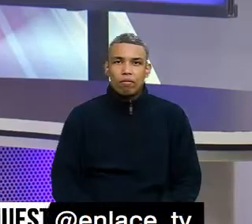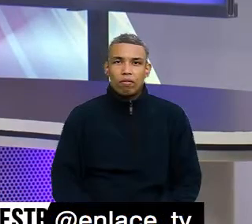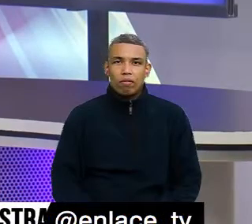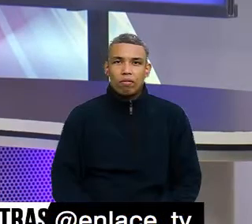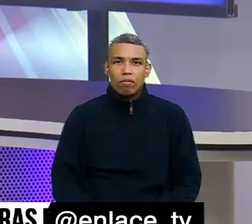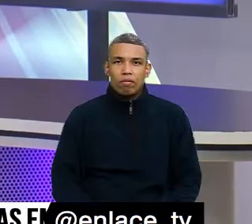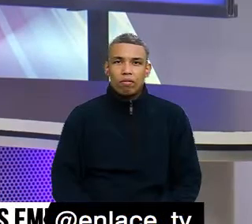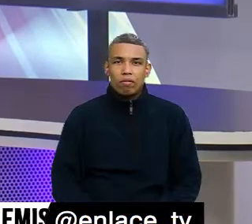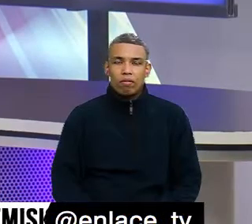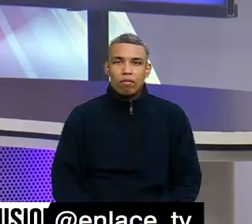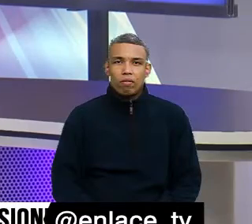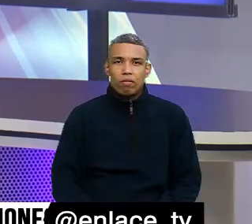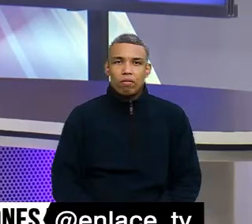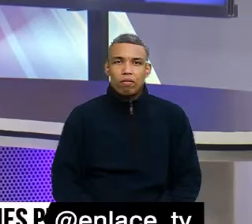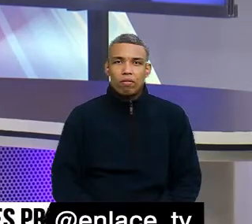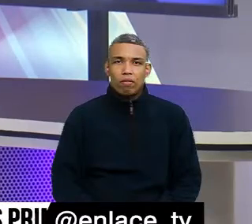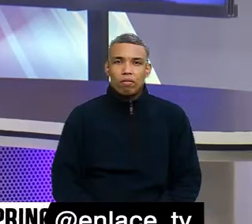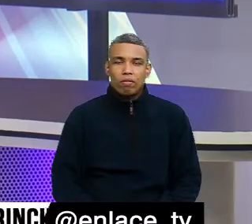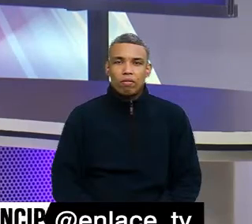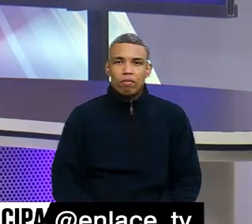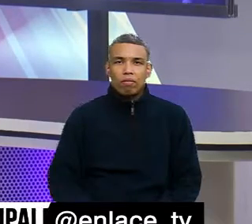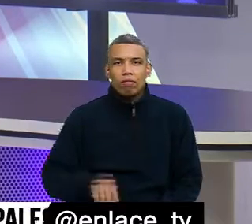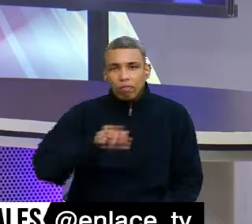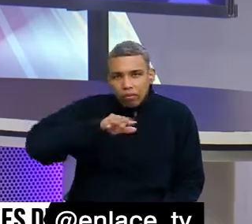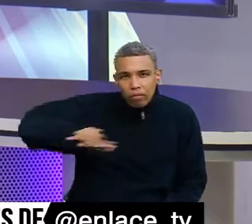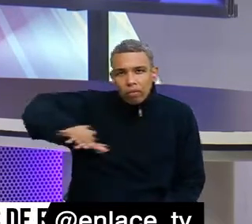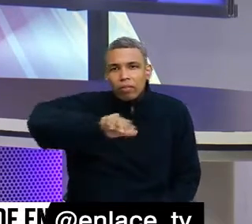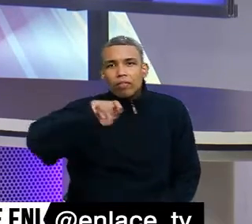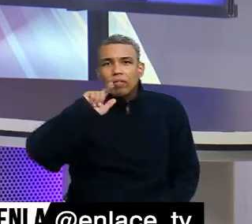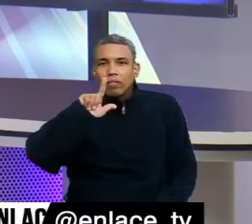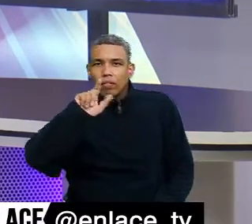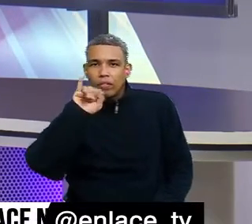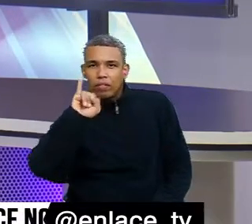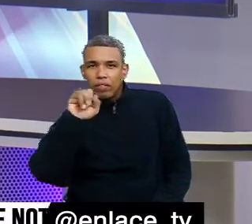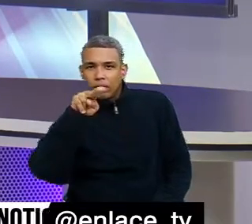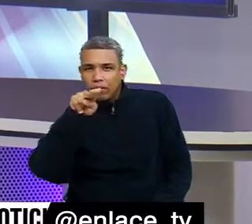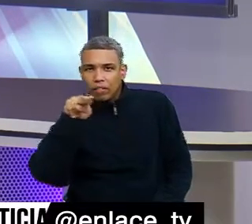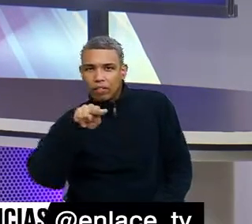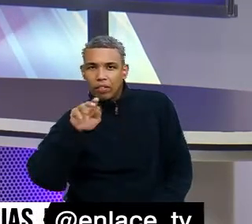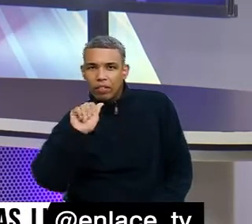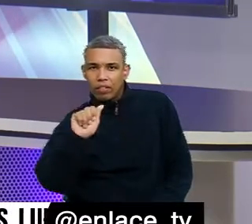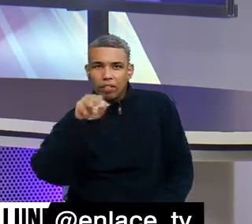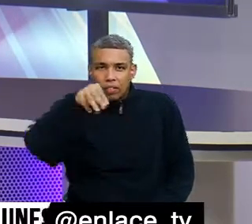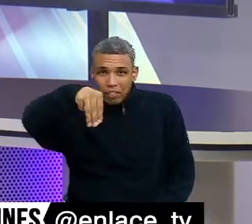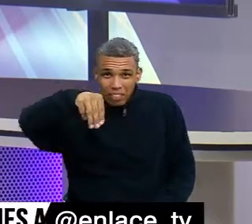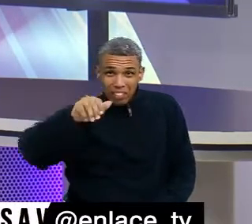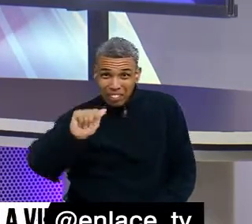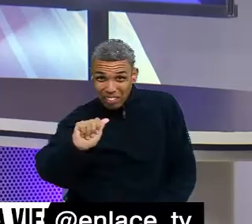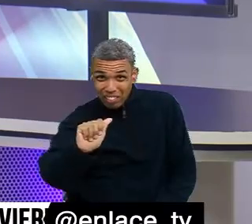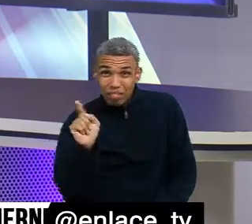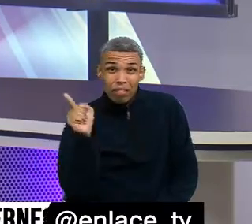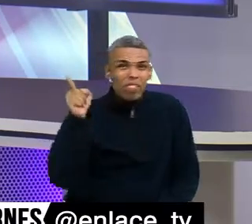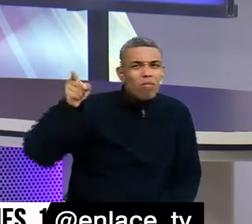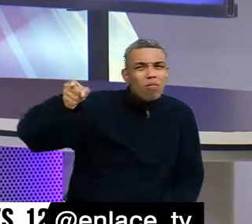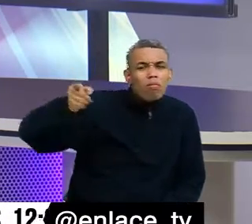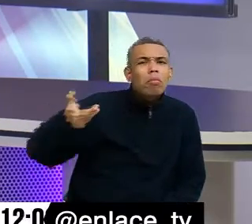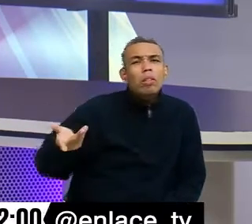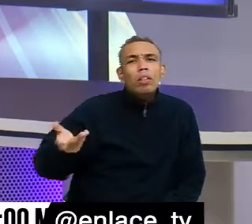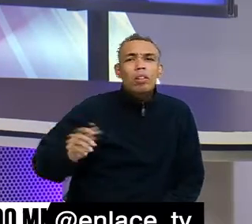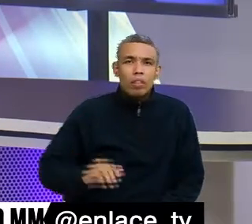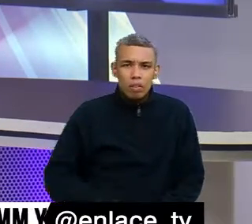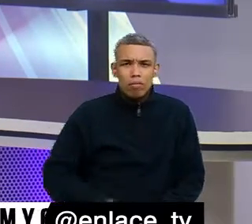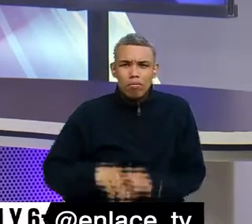Y ante reclamos de vecinos de la Lizama Vizcaína por la no ejecución del plan de gasificación de ese sector, respondió el